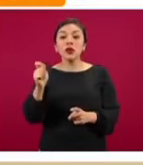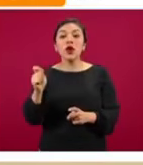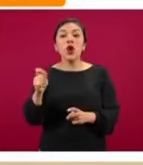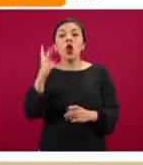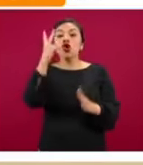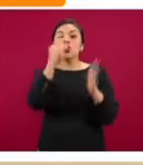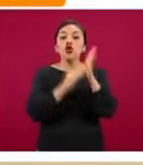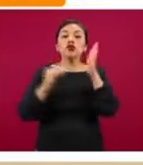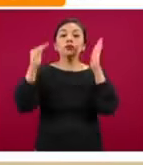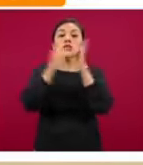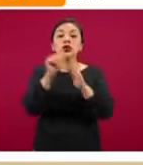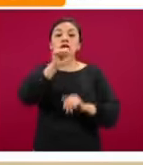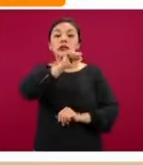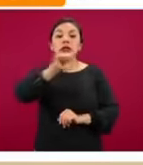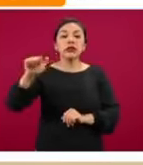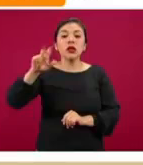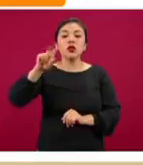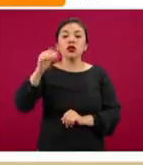las